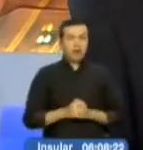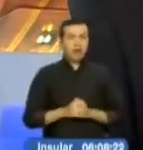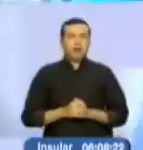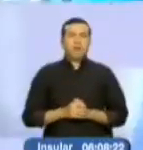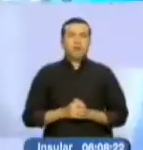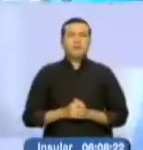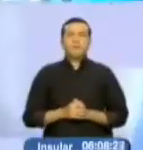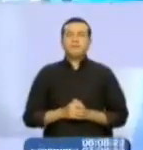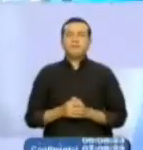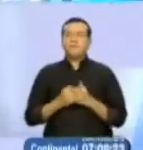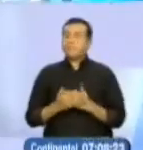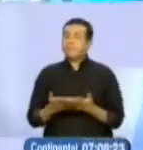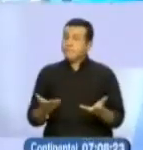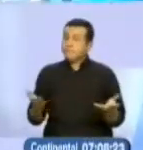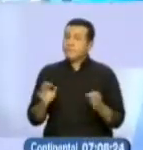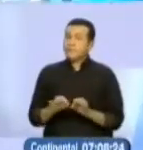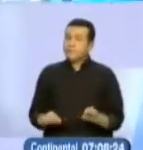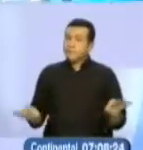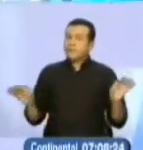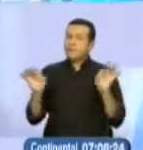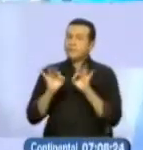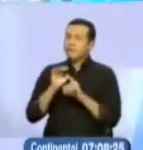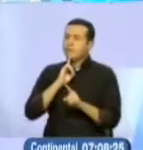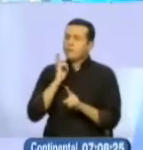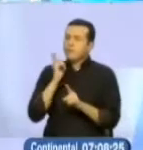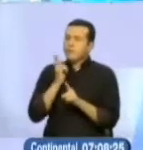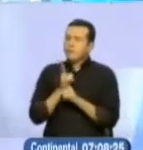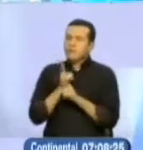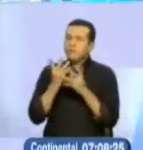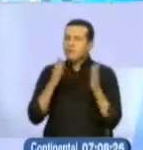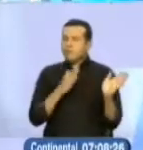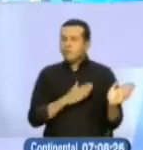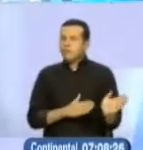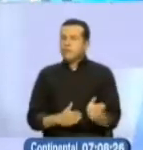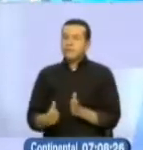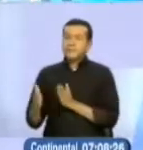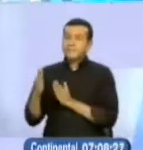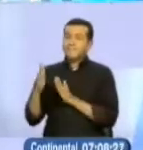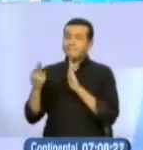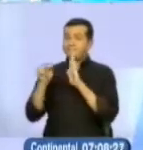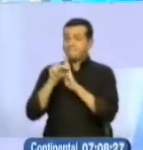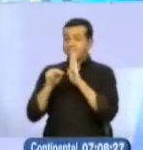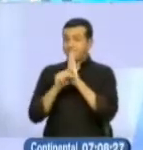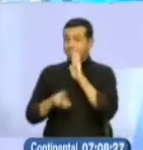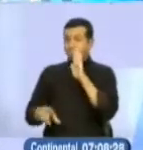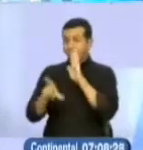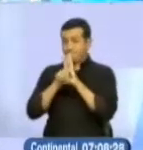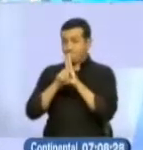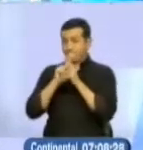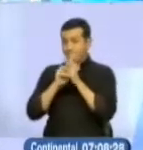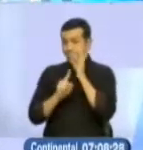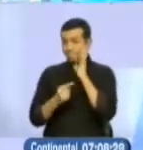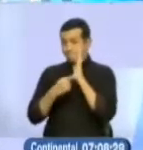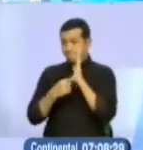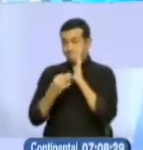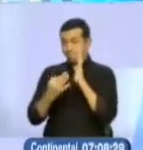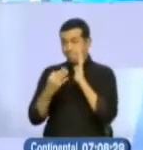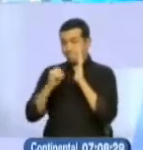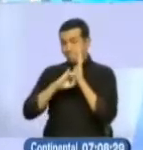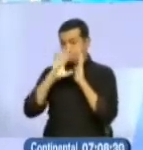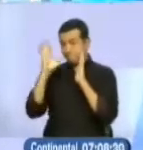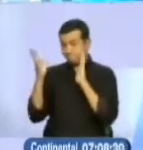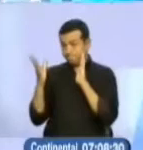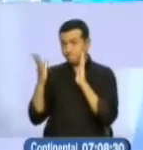eso es lo importante que se realice de acuerdo a lo que dice la norma de acuerdo a lo que dice la ley y